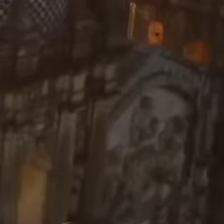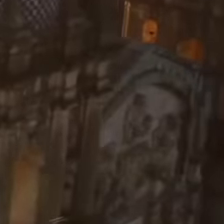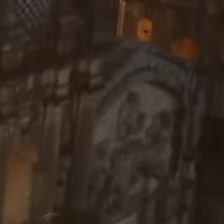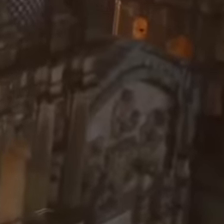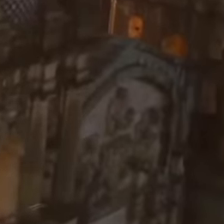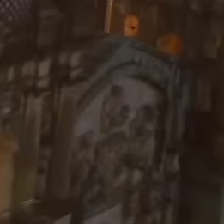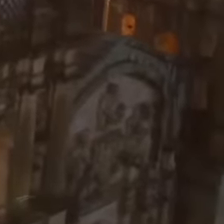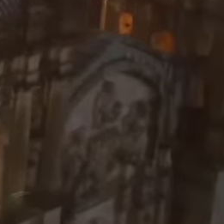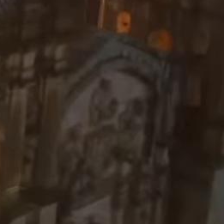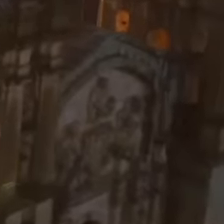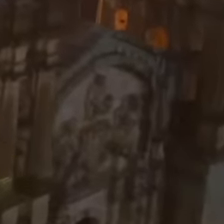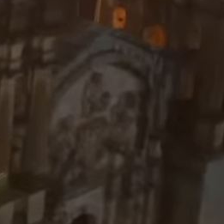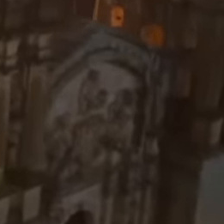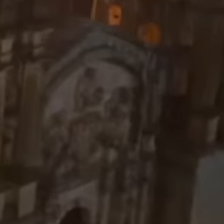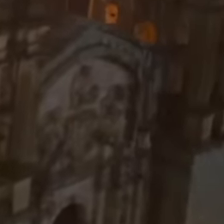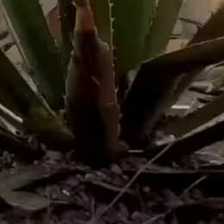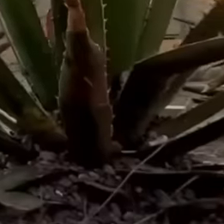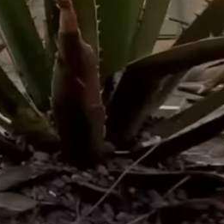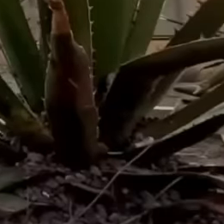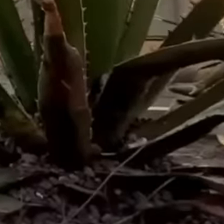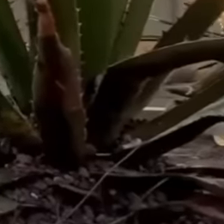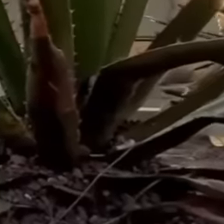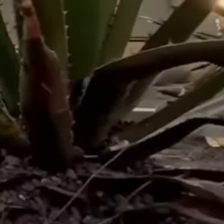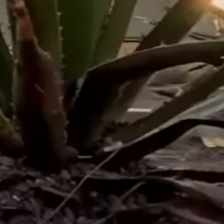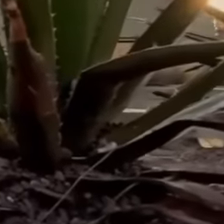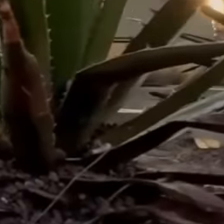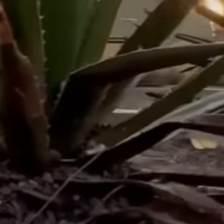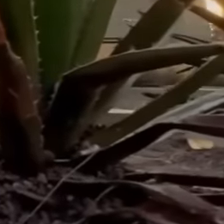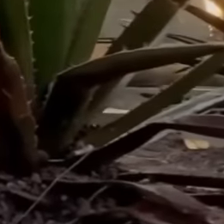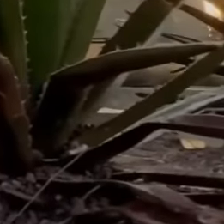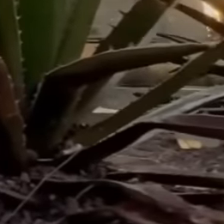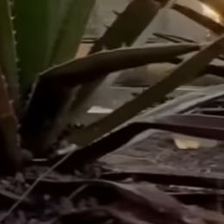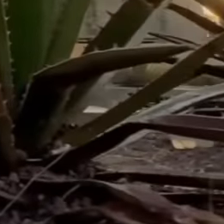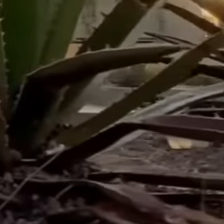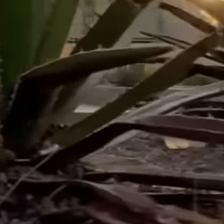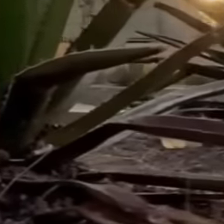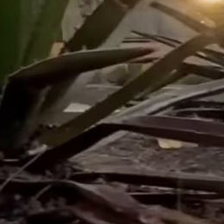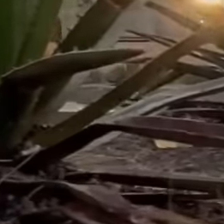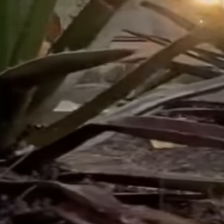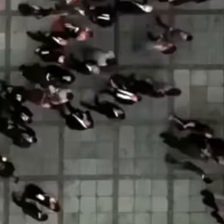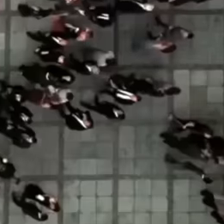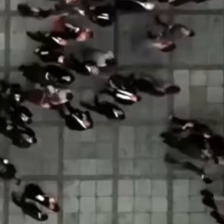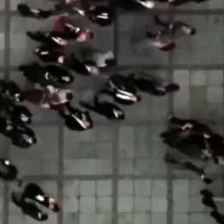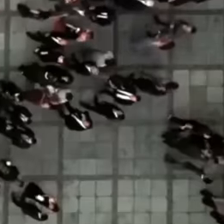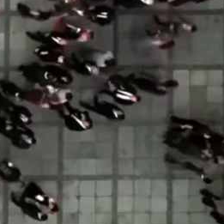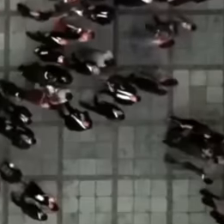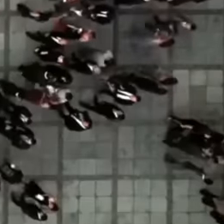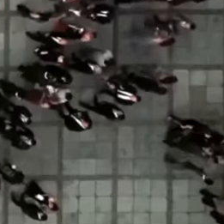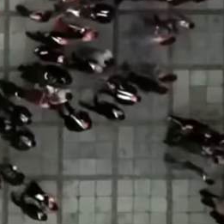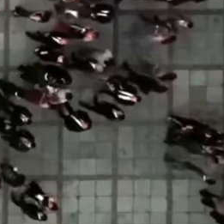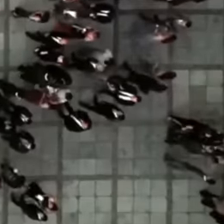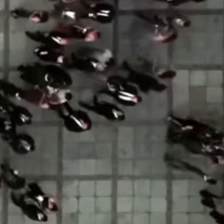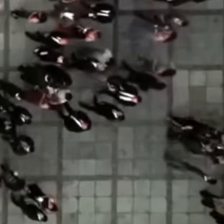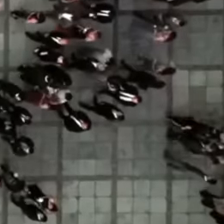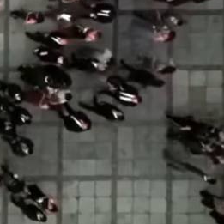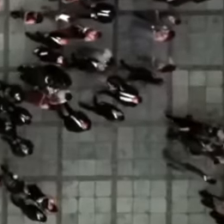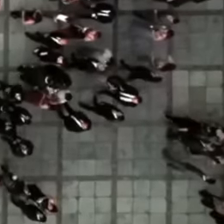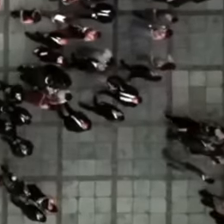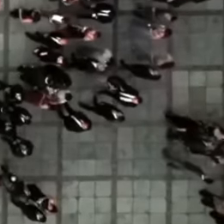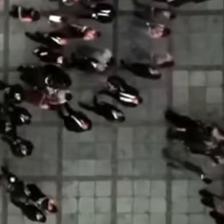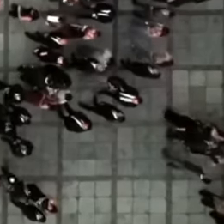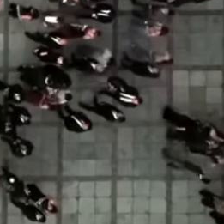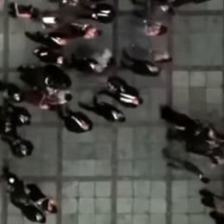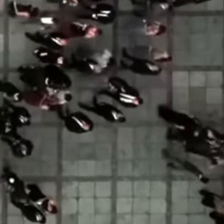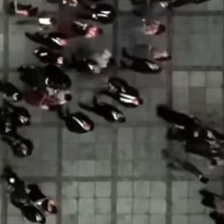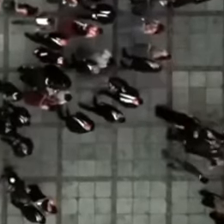El estado de Oaxaca es un estado con una riqueza cultural y natural inmensa que ha enfrentado durante años desafíos significativos en términos